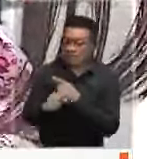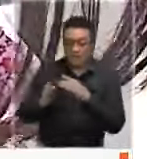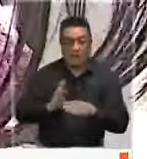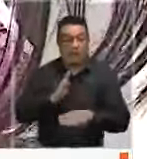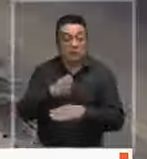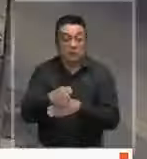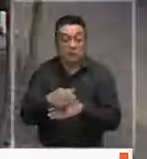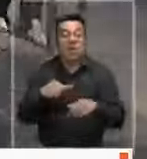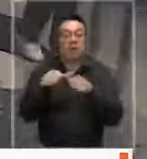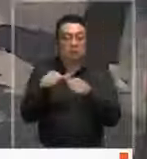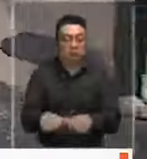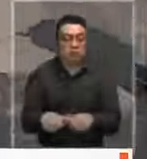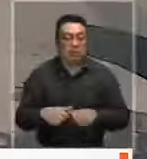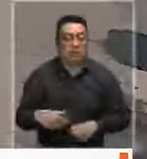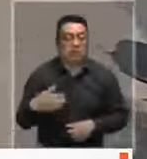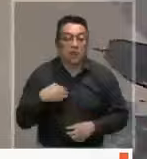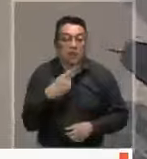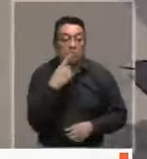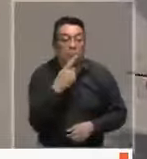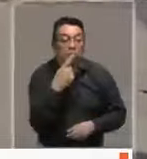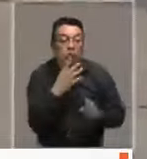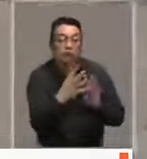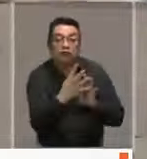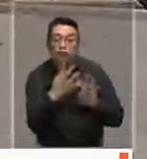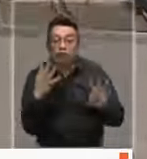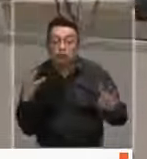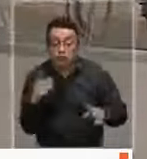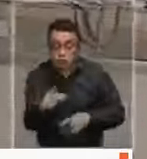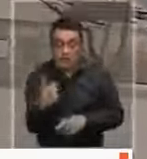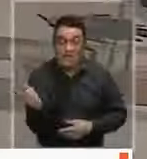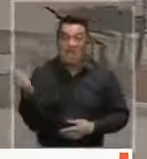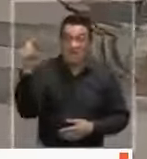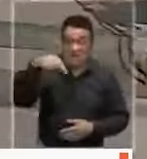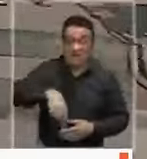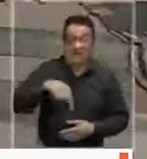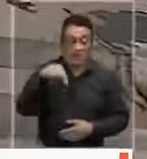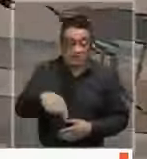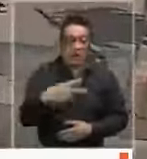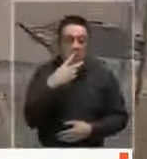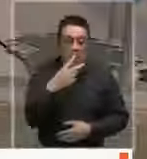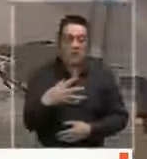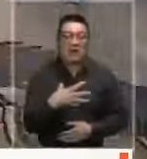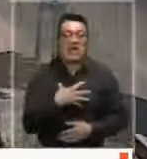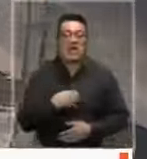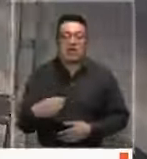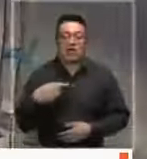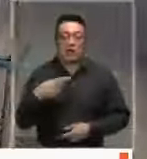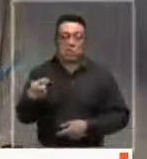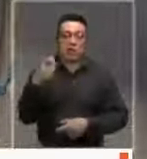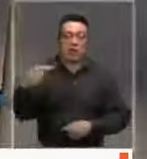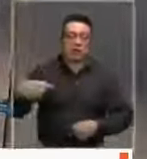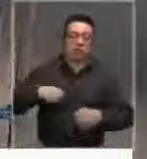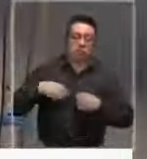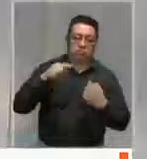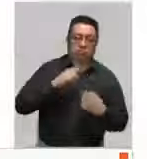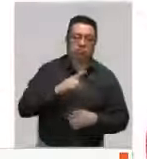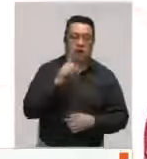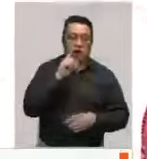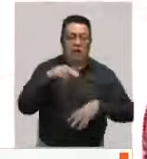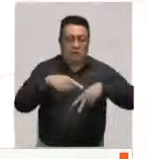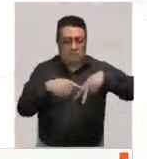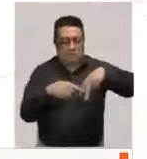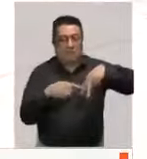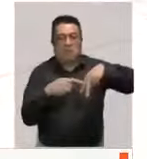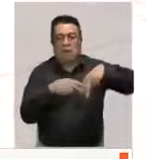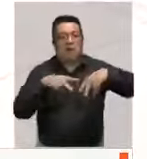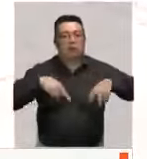decidió quedarse. Estaba preguntando por la fila. Sí. Viene a... A mi hija lo balearon, que no puede, tiene trombosis en las piernas. Pero tiene que estar